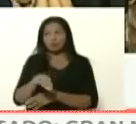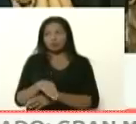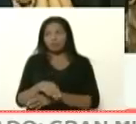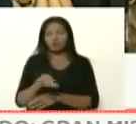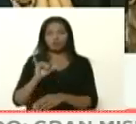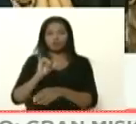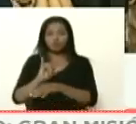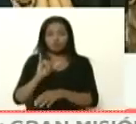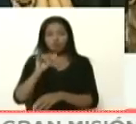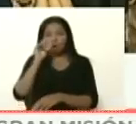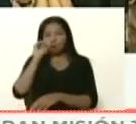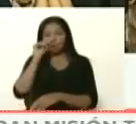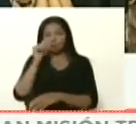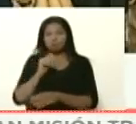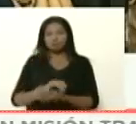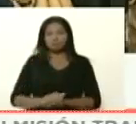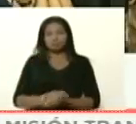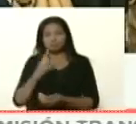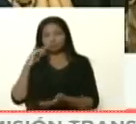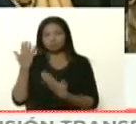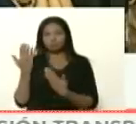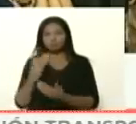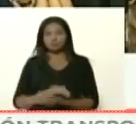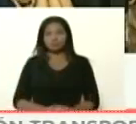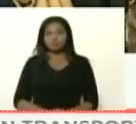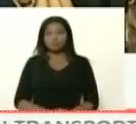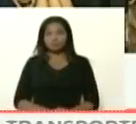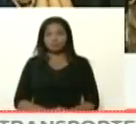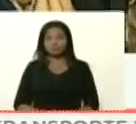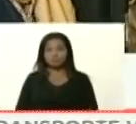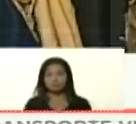Sucre, Edwin Rojas. Adelante, compañero.